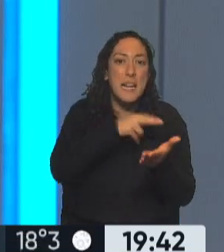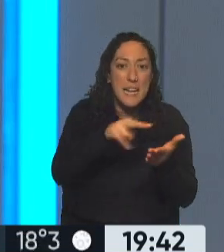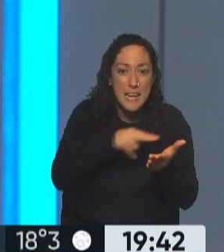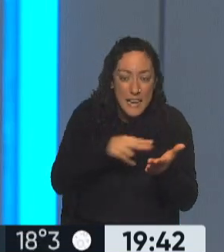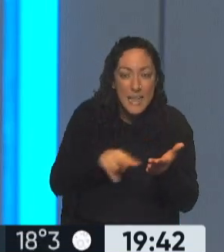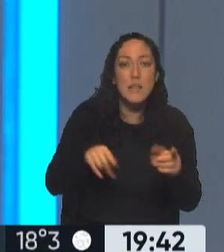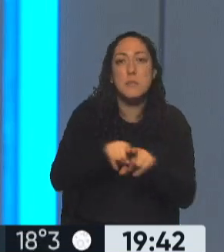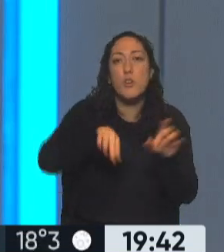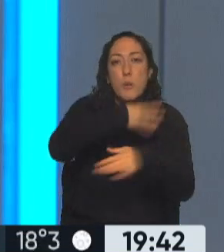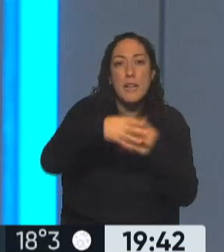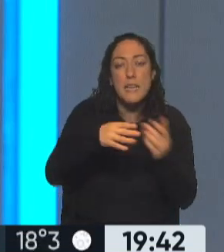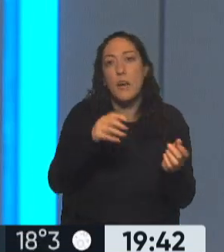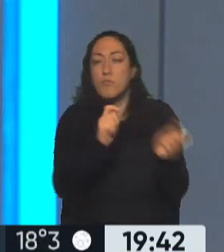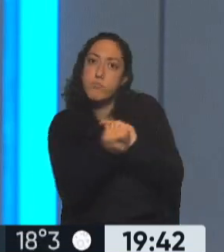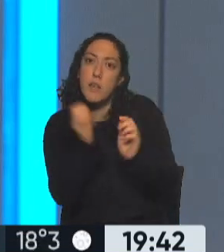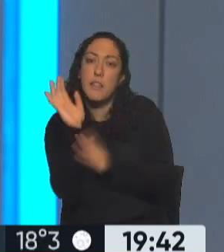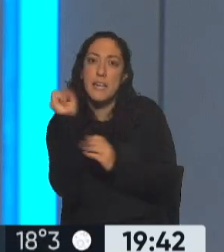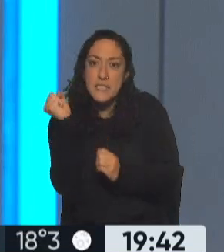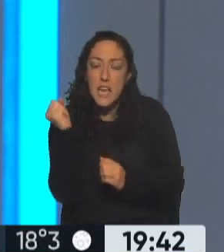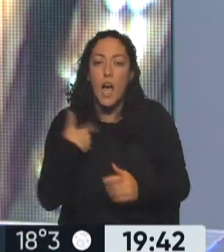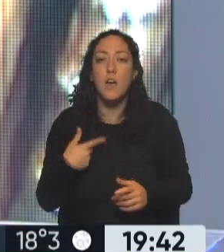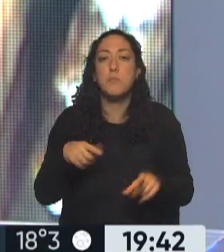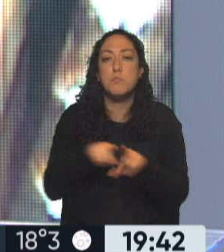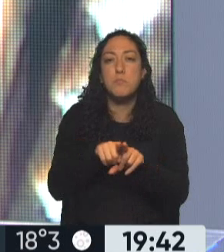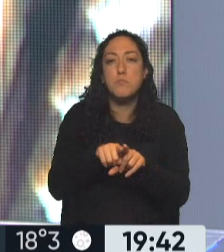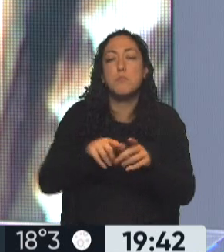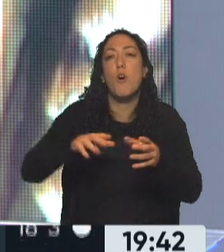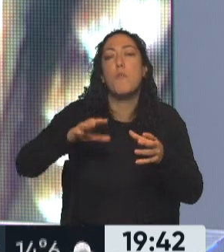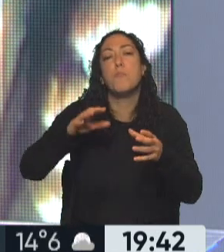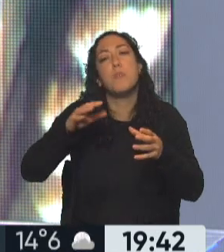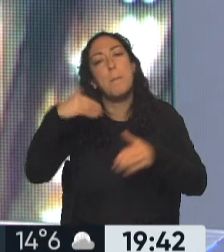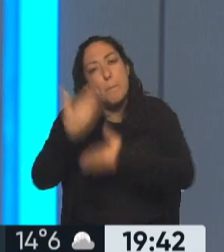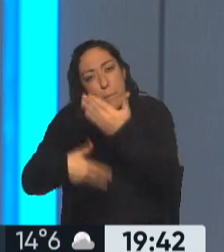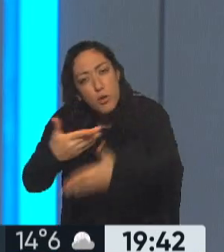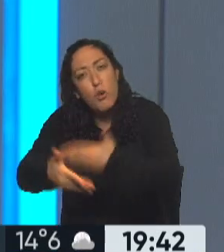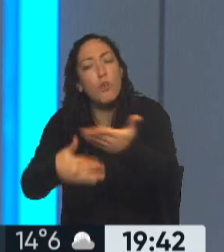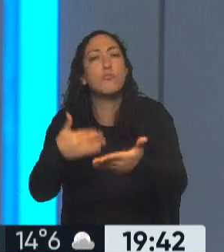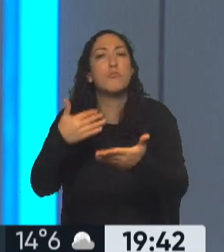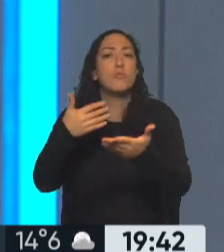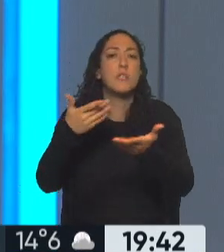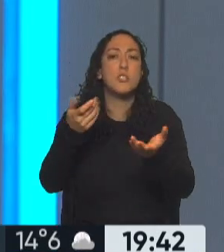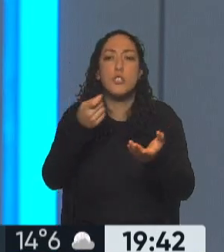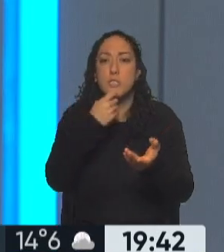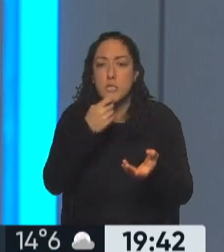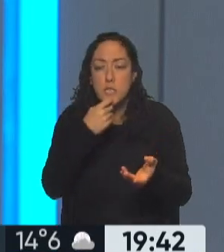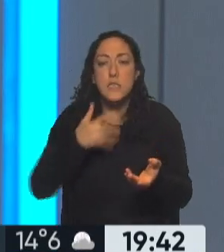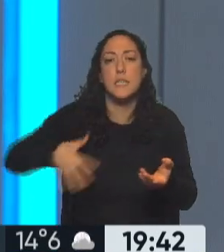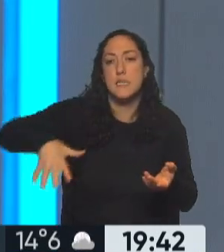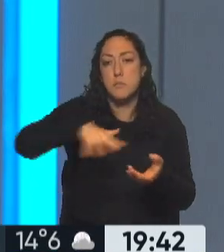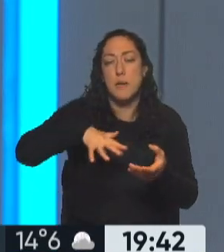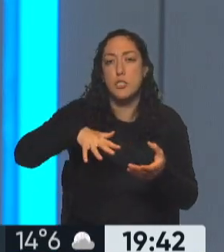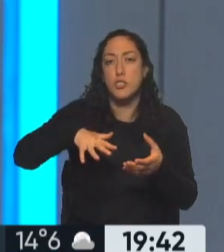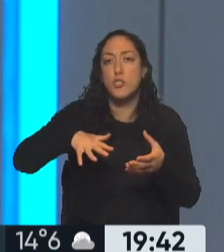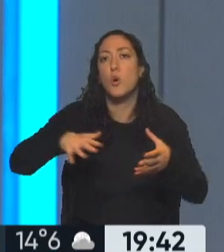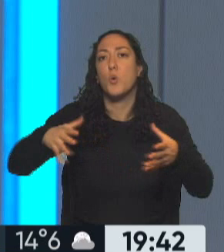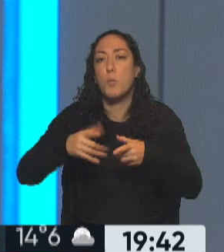rebelión se volvió de derecha, y es el del statu quo. Me parece que hay algo también en el orden de los procesos, de que una vez que hay un espacio que está en el poder, se